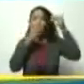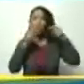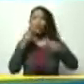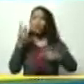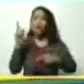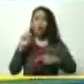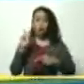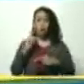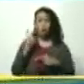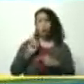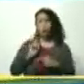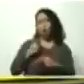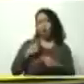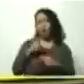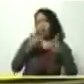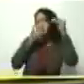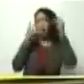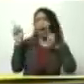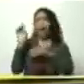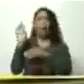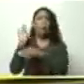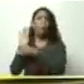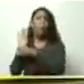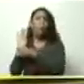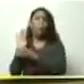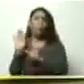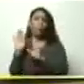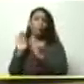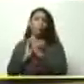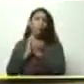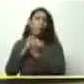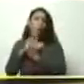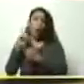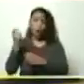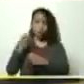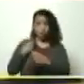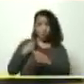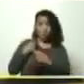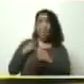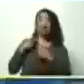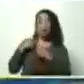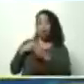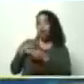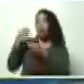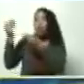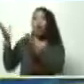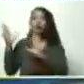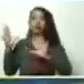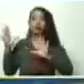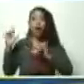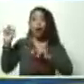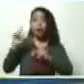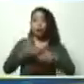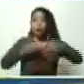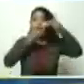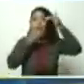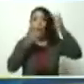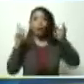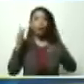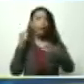a alguien no, no lo tenemos secuestrado está desprotegido si nos pagas tanto te lo regresamos es un vulgar secuestro